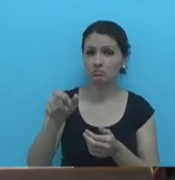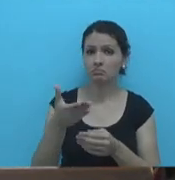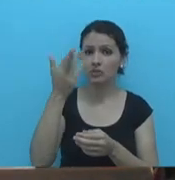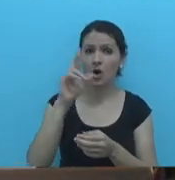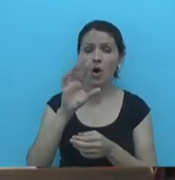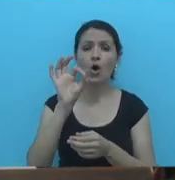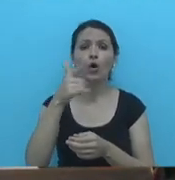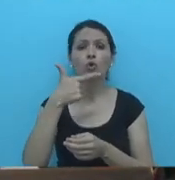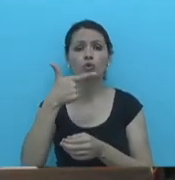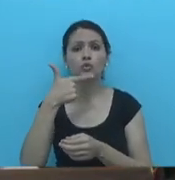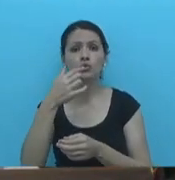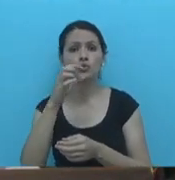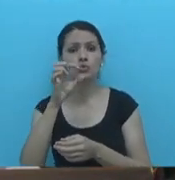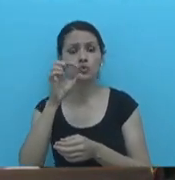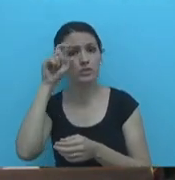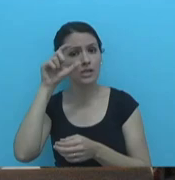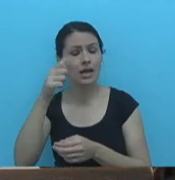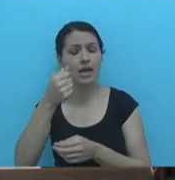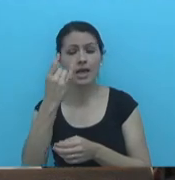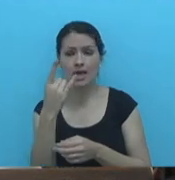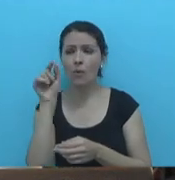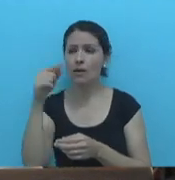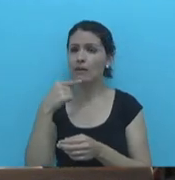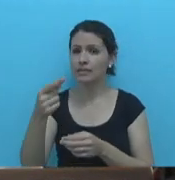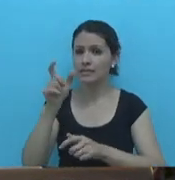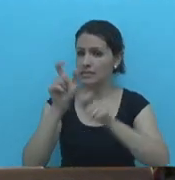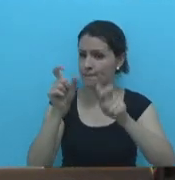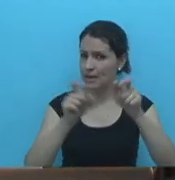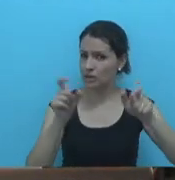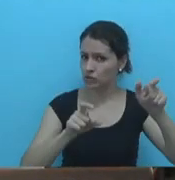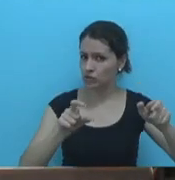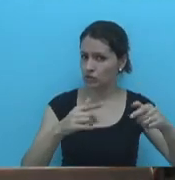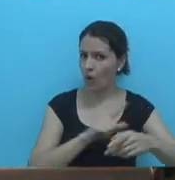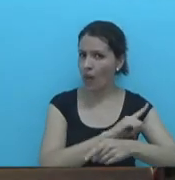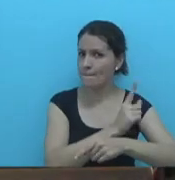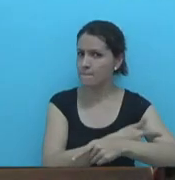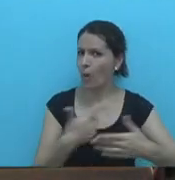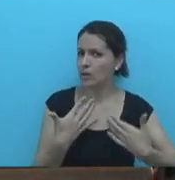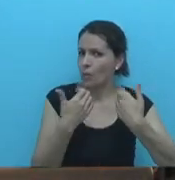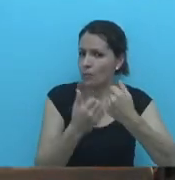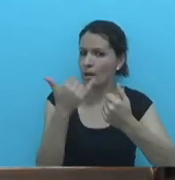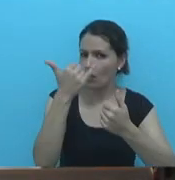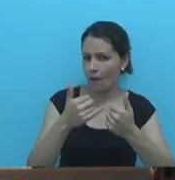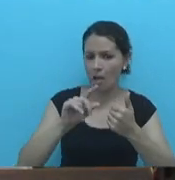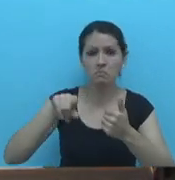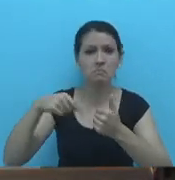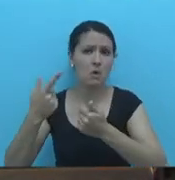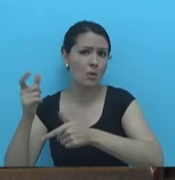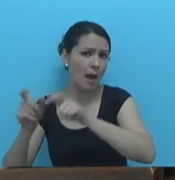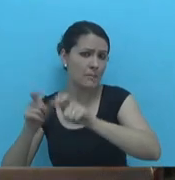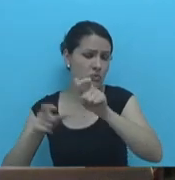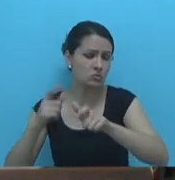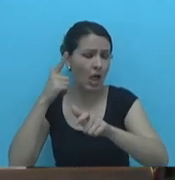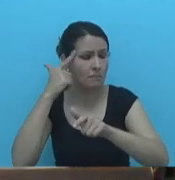pueblo. Para otros, la soberanía estaba en eso nuevo que aparecía cuando se había derrumbado